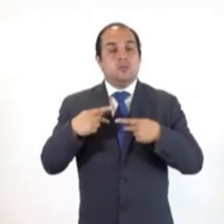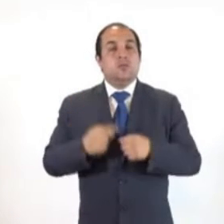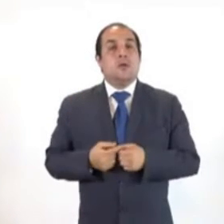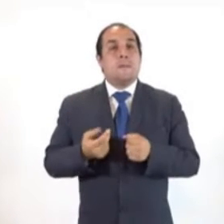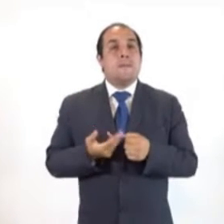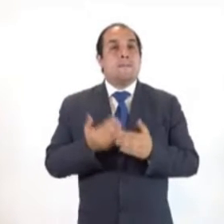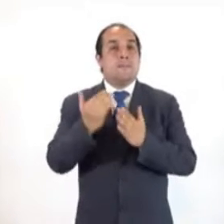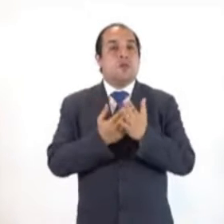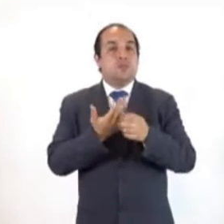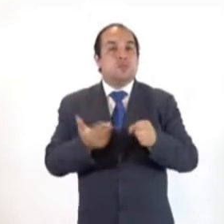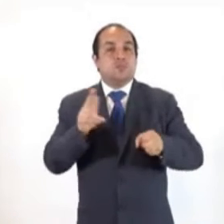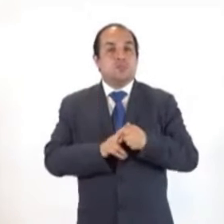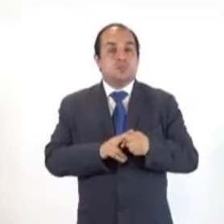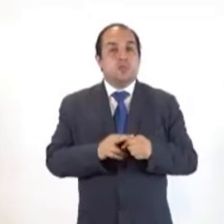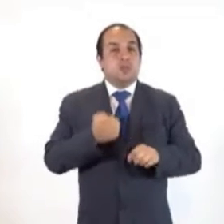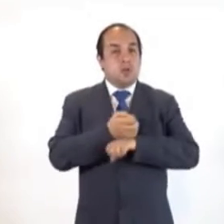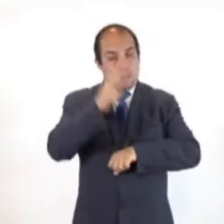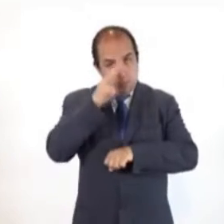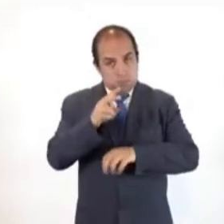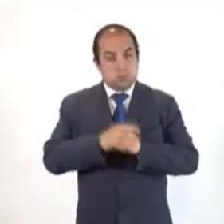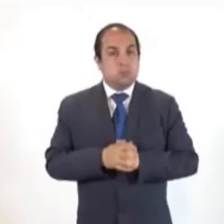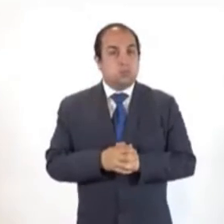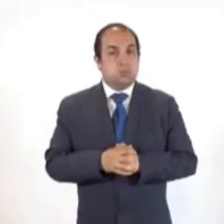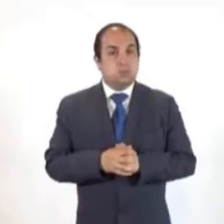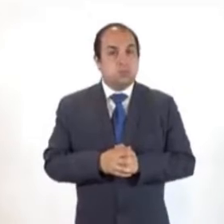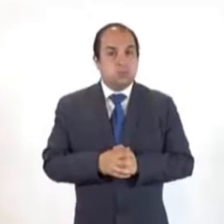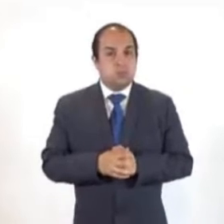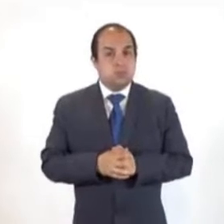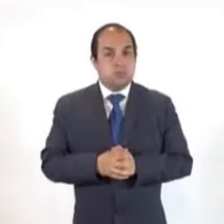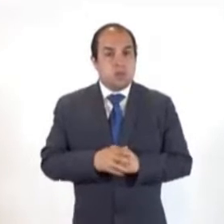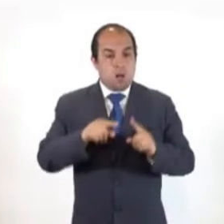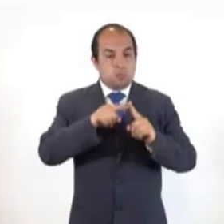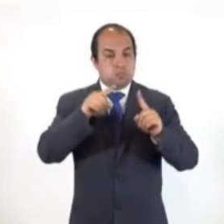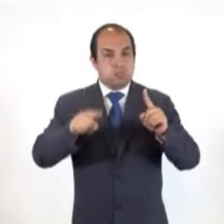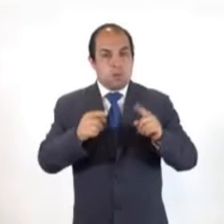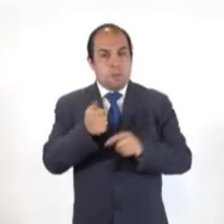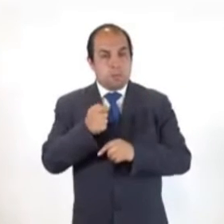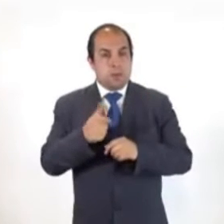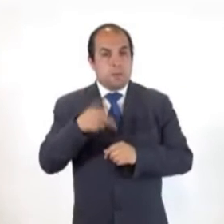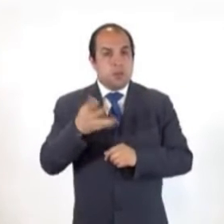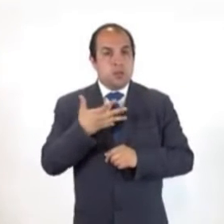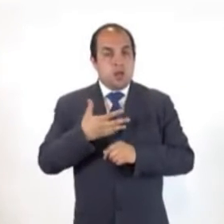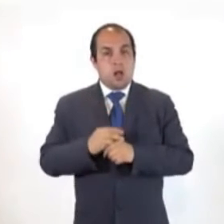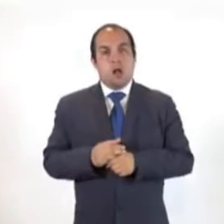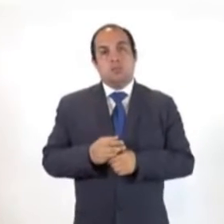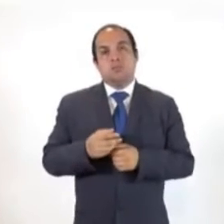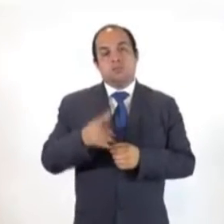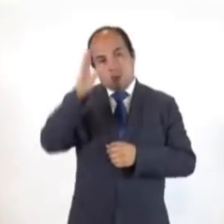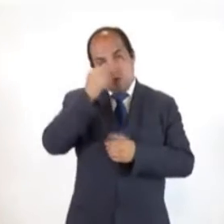diario en la zona metropolitana del Valle de México, que fluctúa un poco, pero está de acuerdo a las proyecciones de una tasa reproductiva